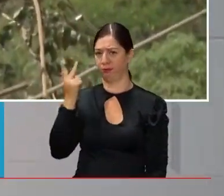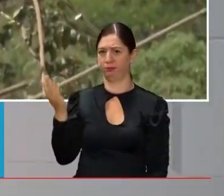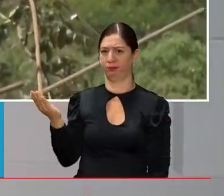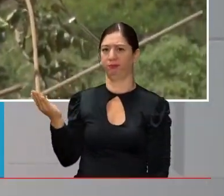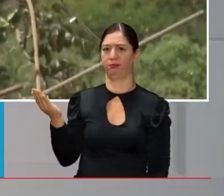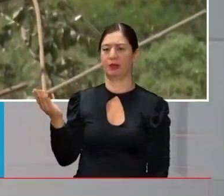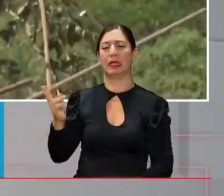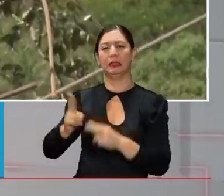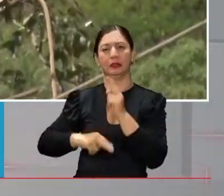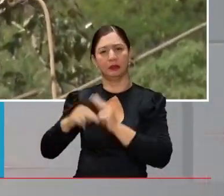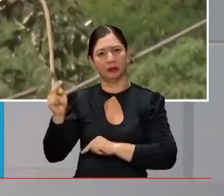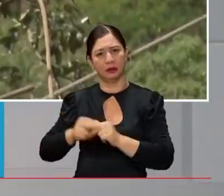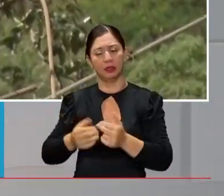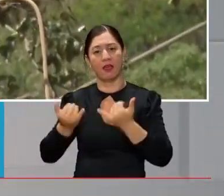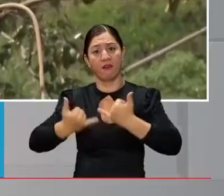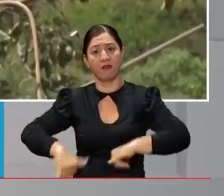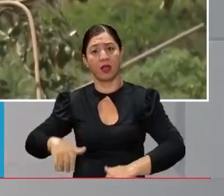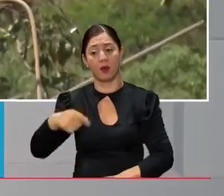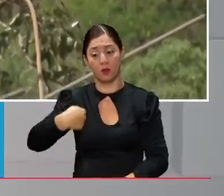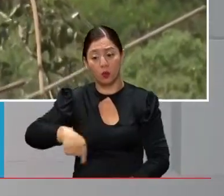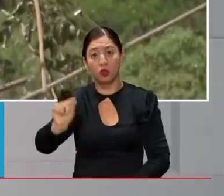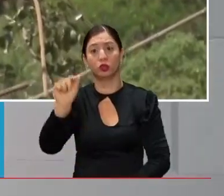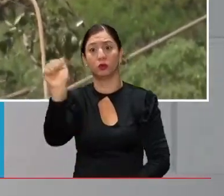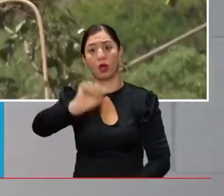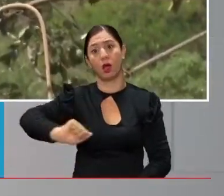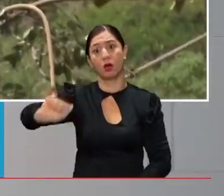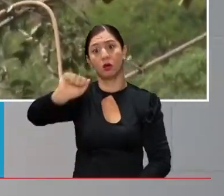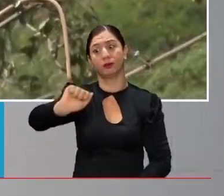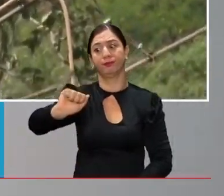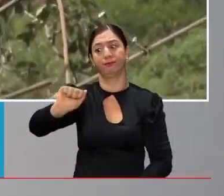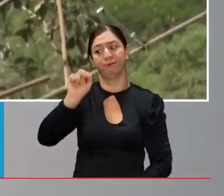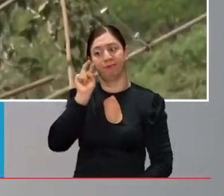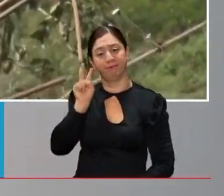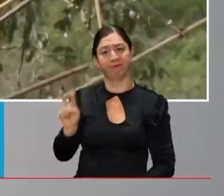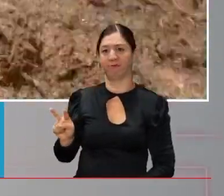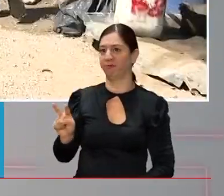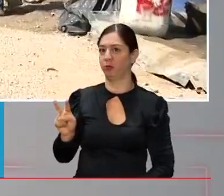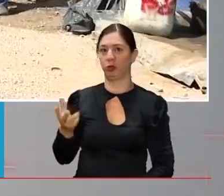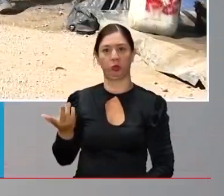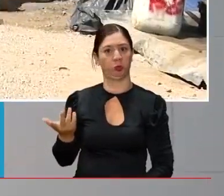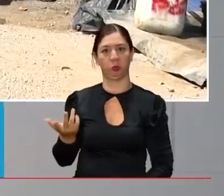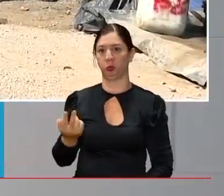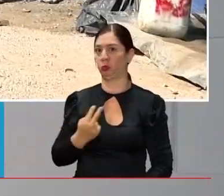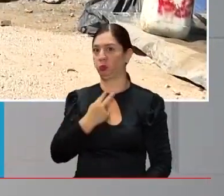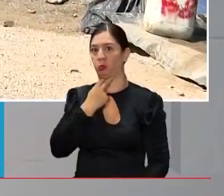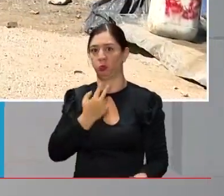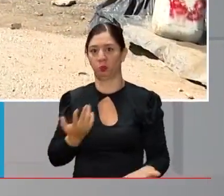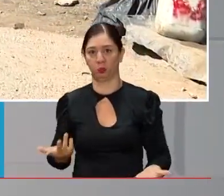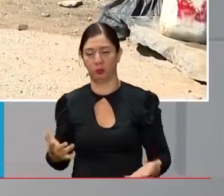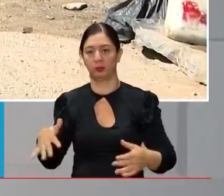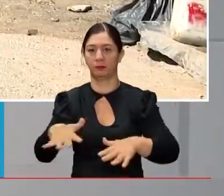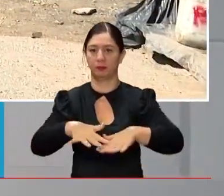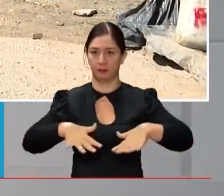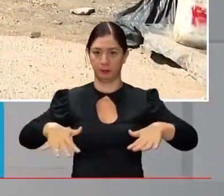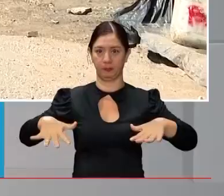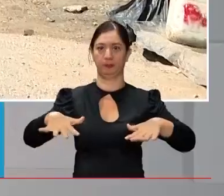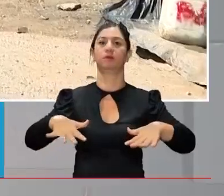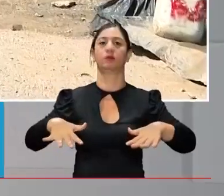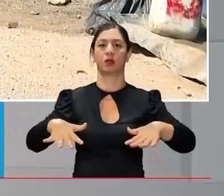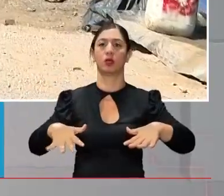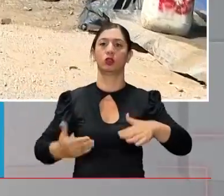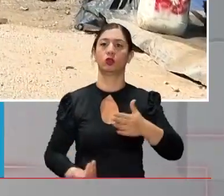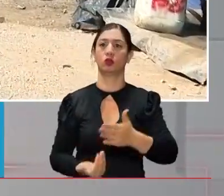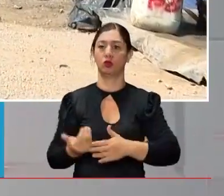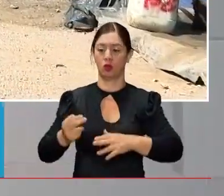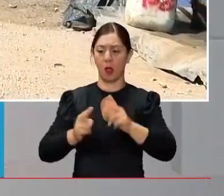Las obras deben estar terminadas en agosto próximo, pero como vemos, al parecer no va a ser así. En el sitio se está plantando una suerte